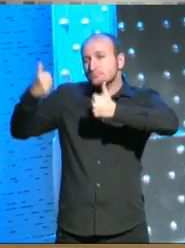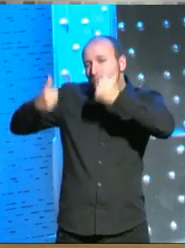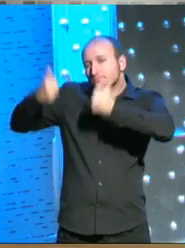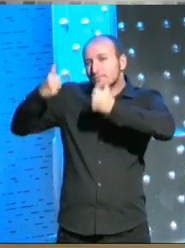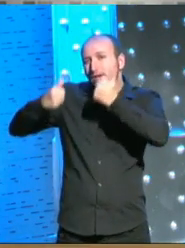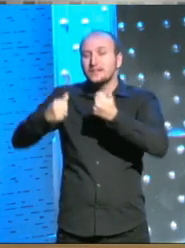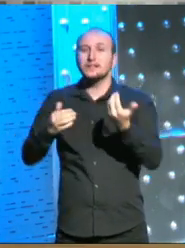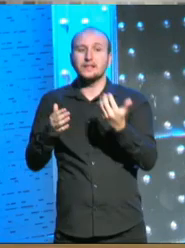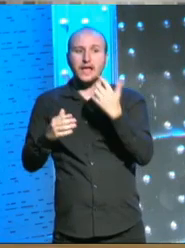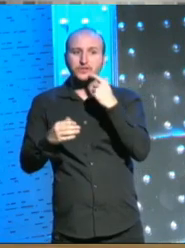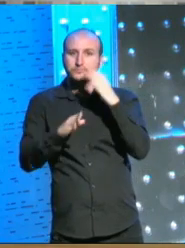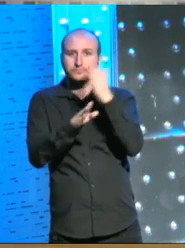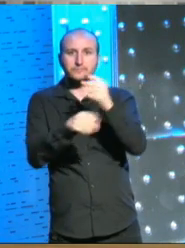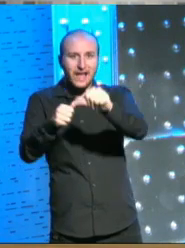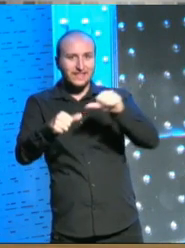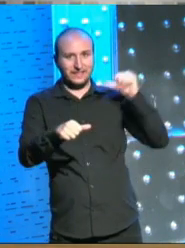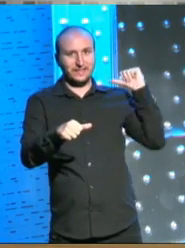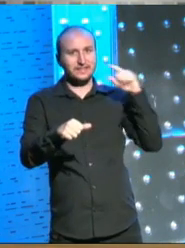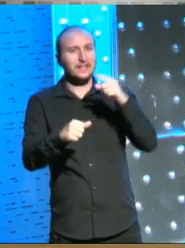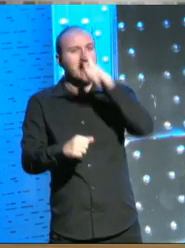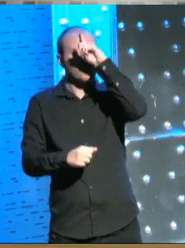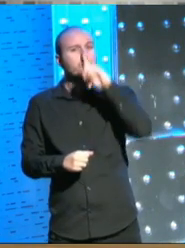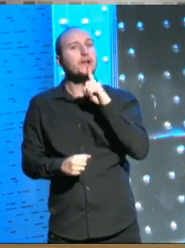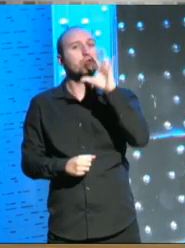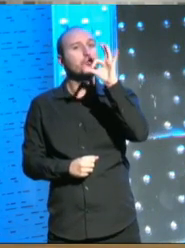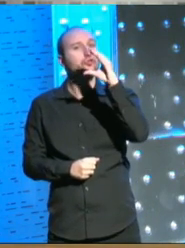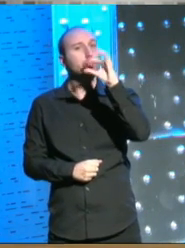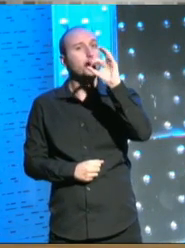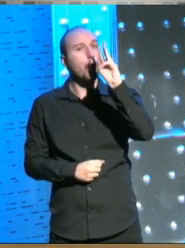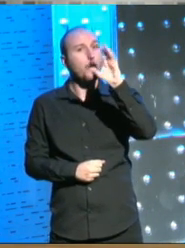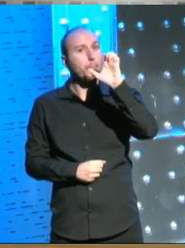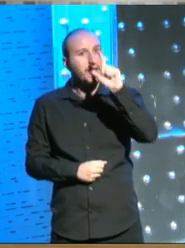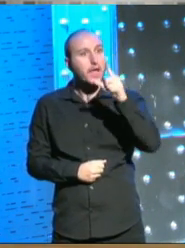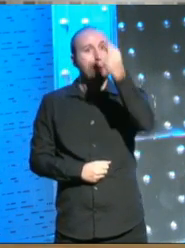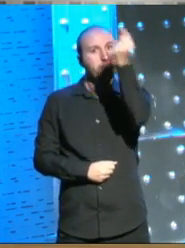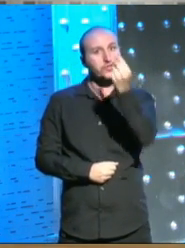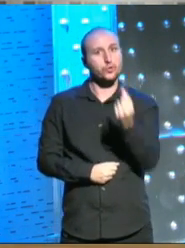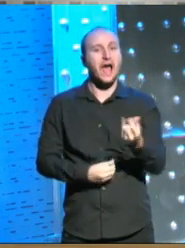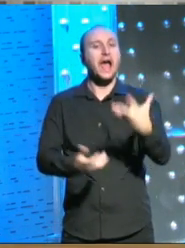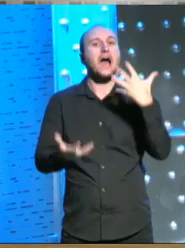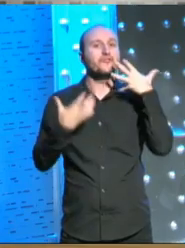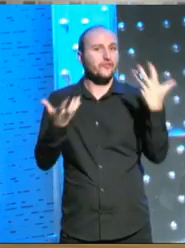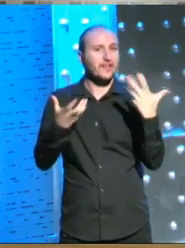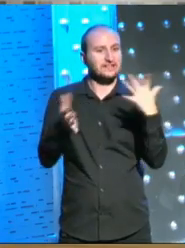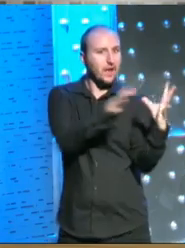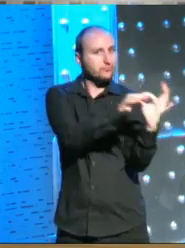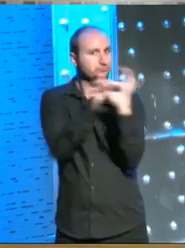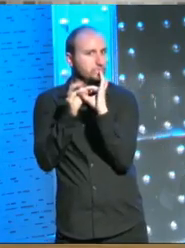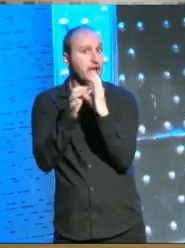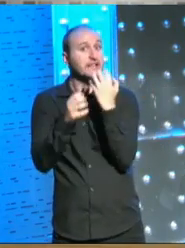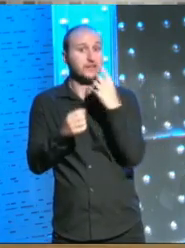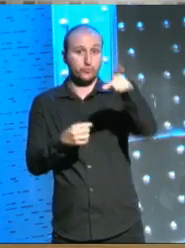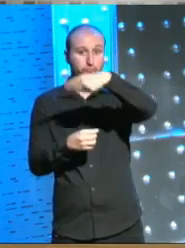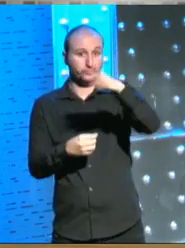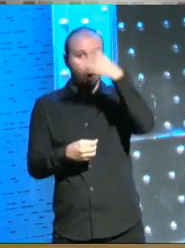referente, el formato Scope, su referente es la pintura al fresco. Si ustedes van a Roma, a